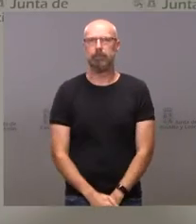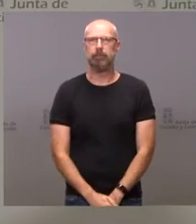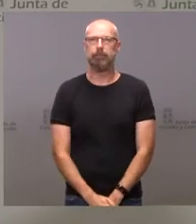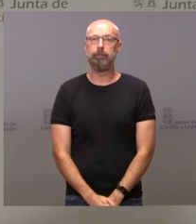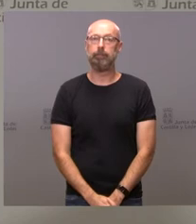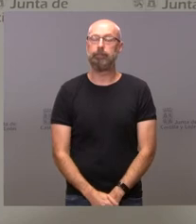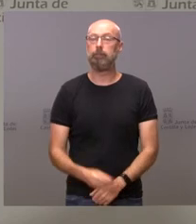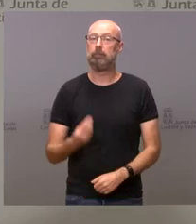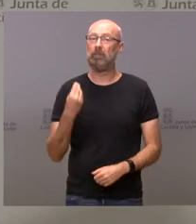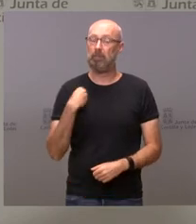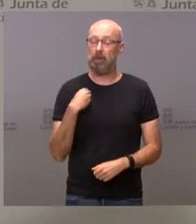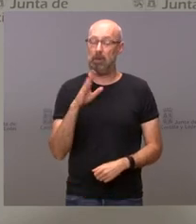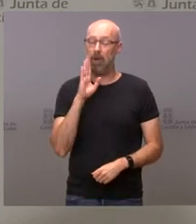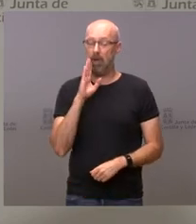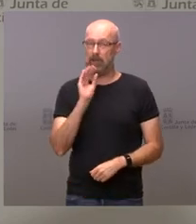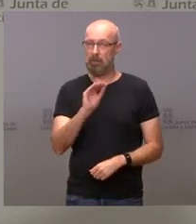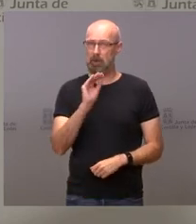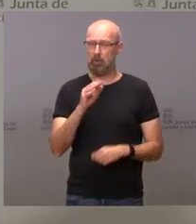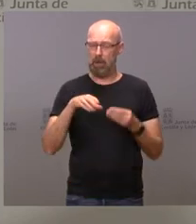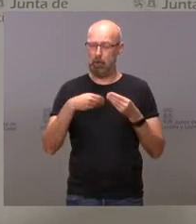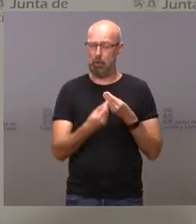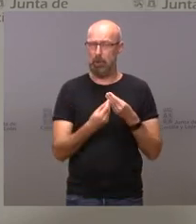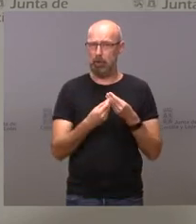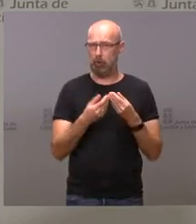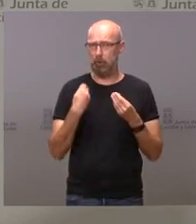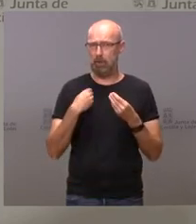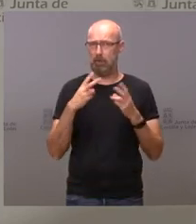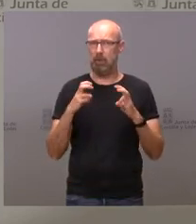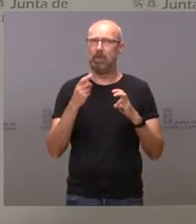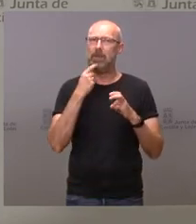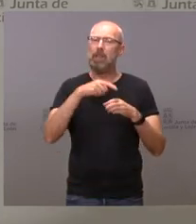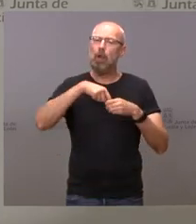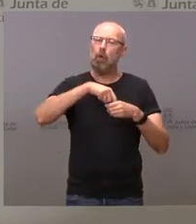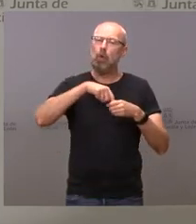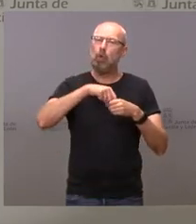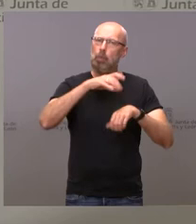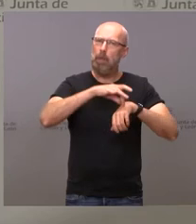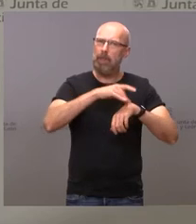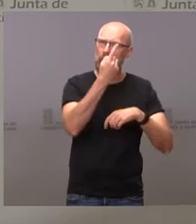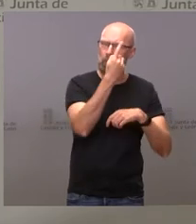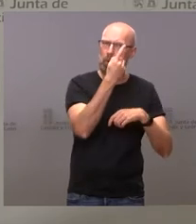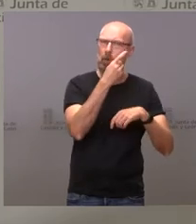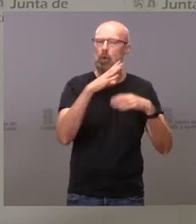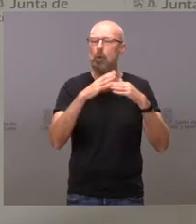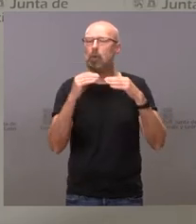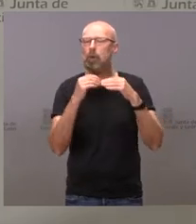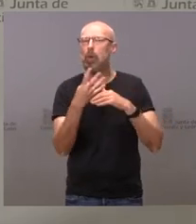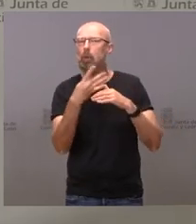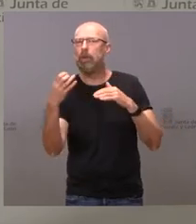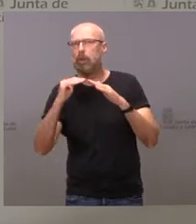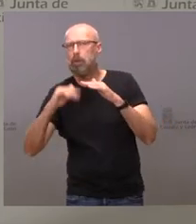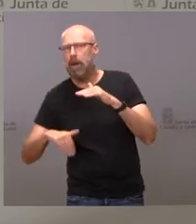documento que le preguntaba antes, incluye que el cupo de pacientes por médico no debe ser inferior a 400 pacientes. No sé si ahora